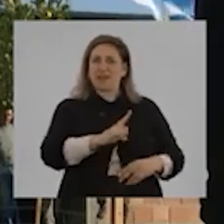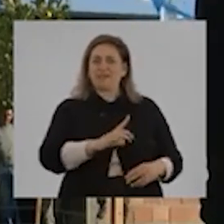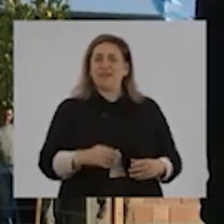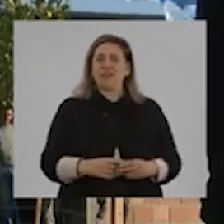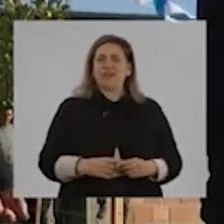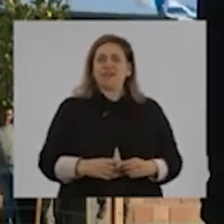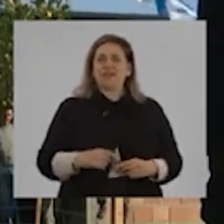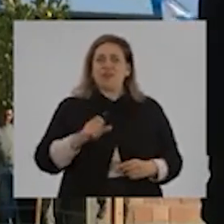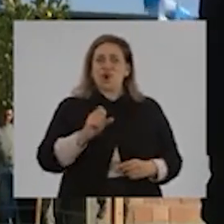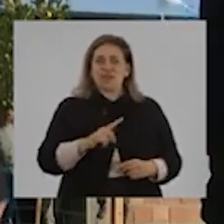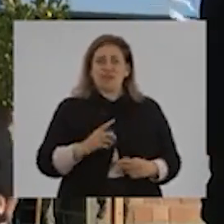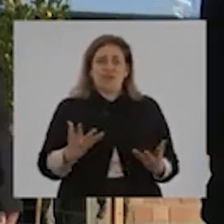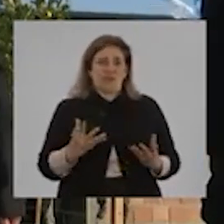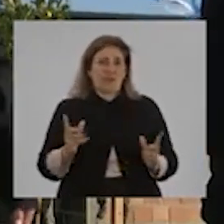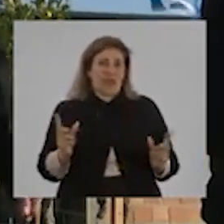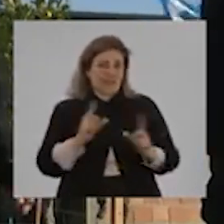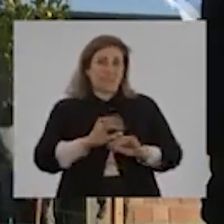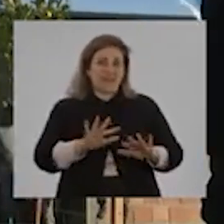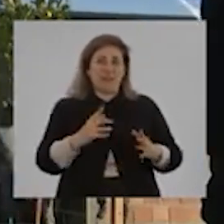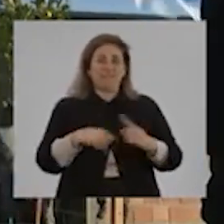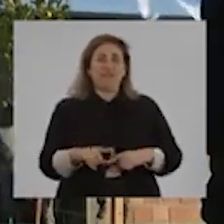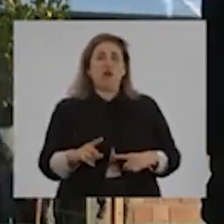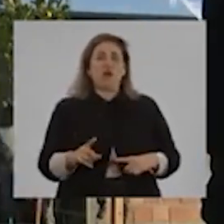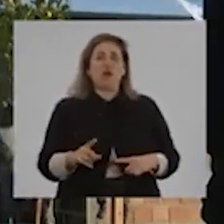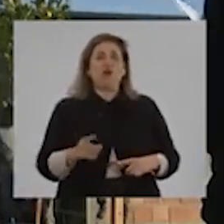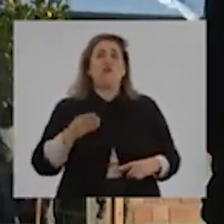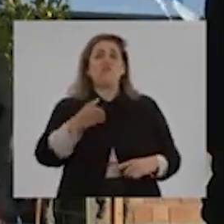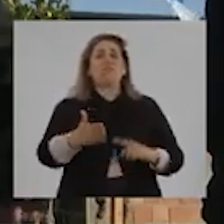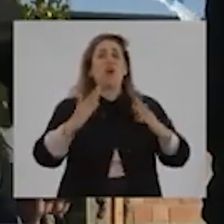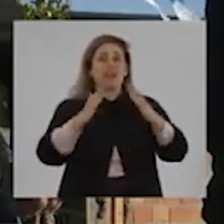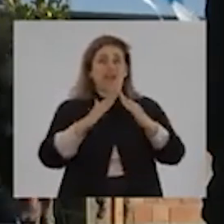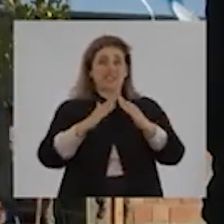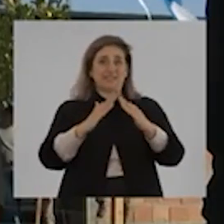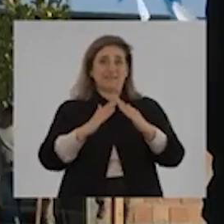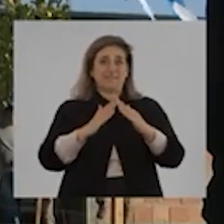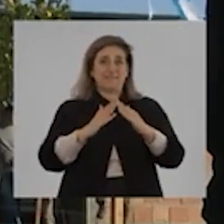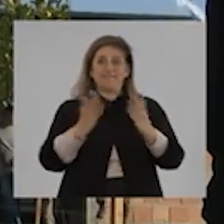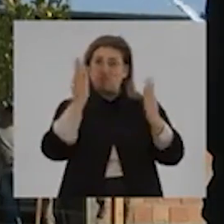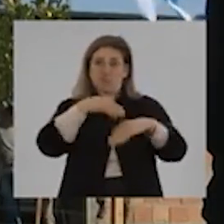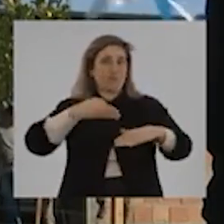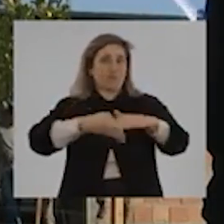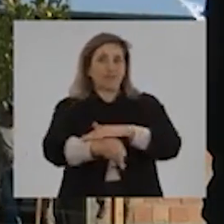Y con esto voy cerrando. Fuimos hasta la casa y no pudimos entrar.